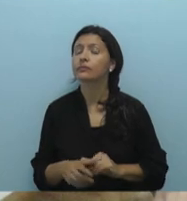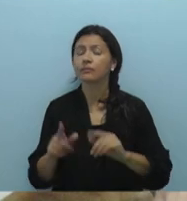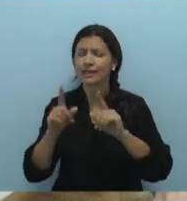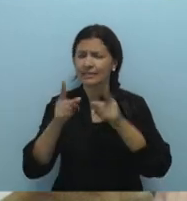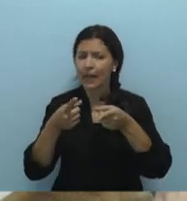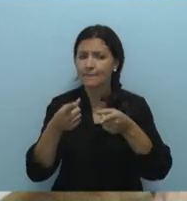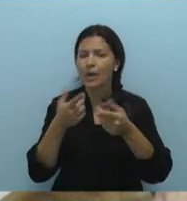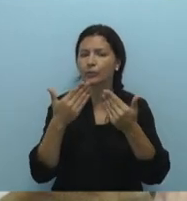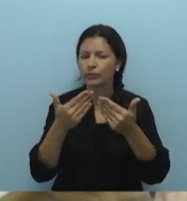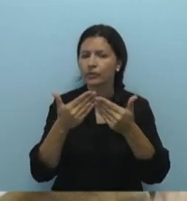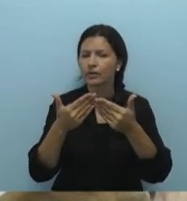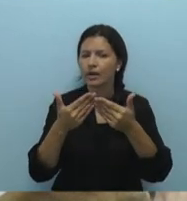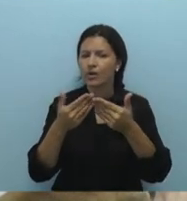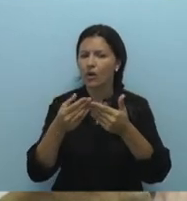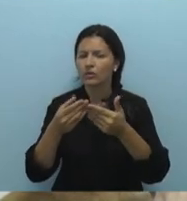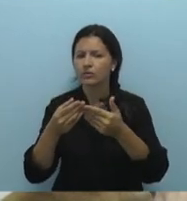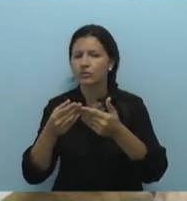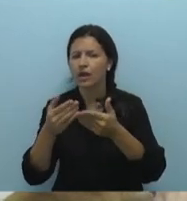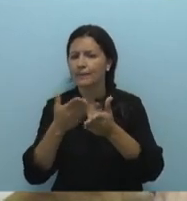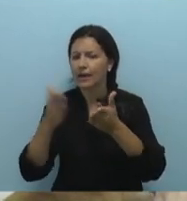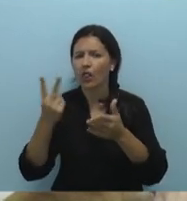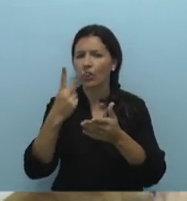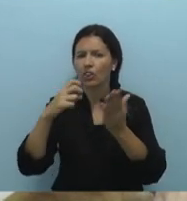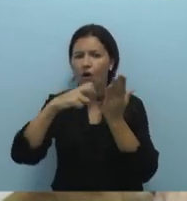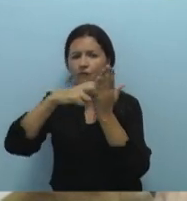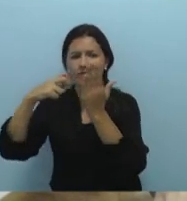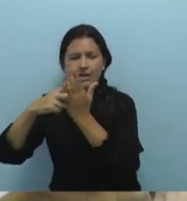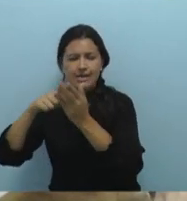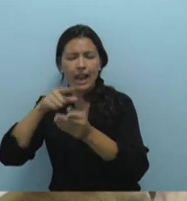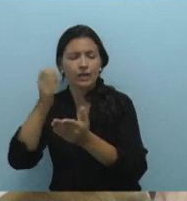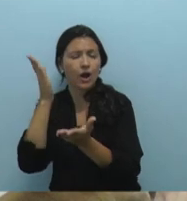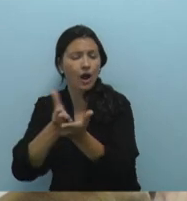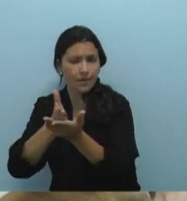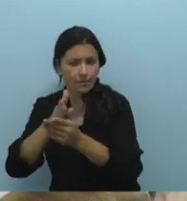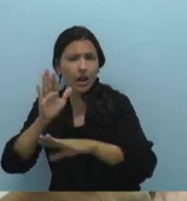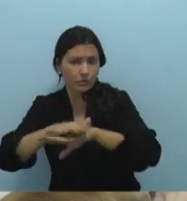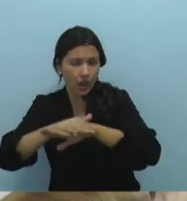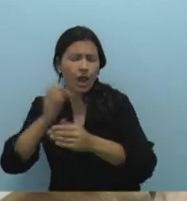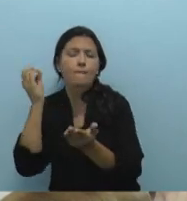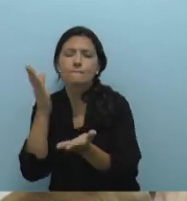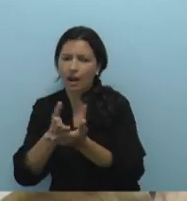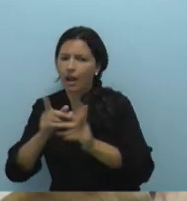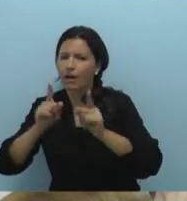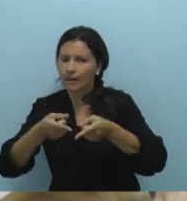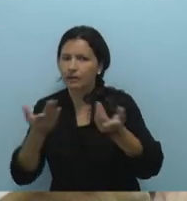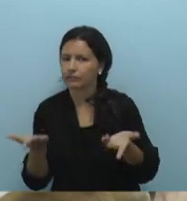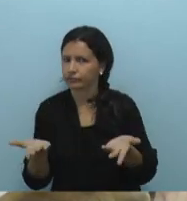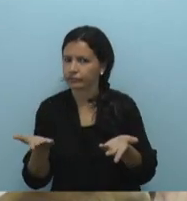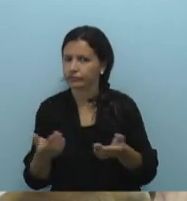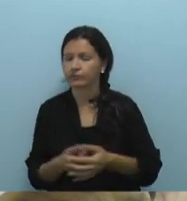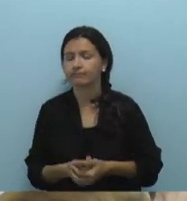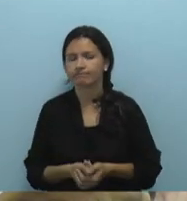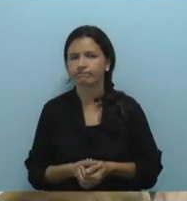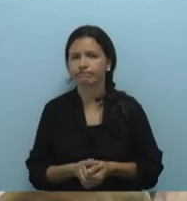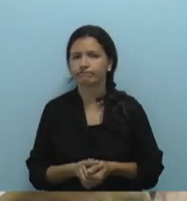apartamiento y el juicio también para dos fiscales que fueron parte de ese entramado de encubrimiento.